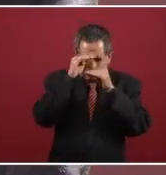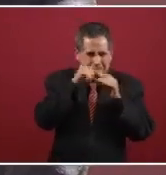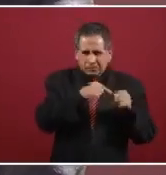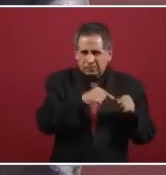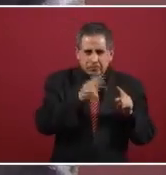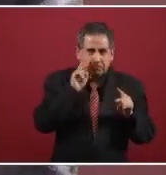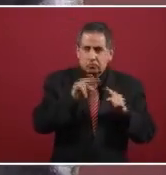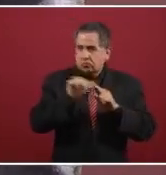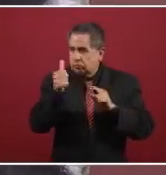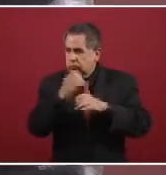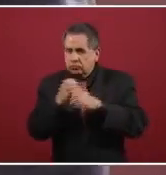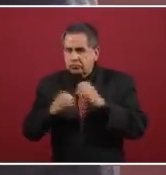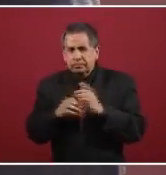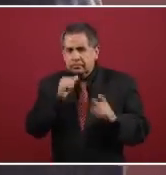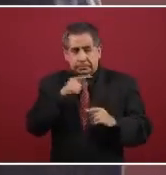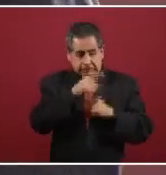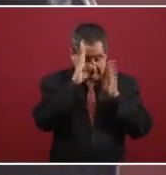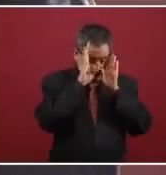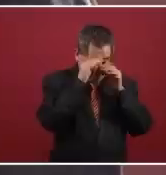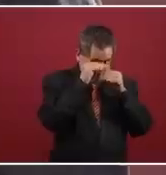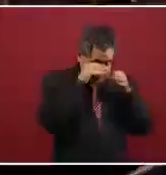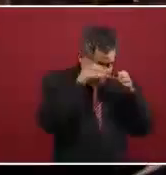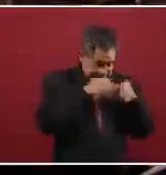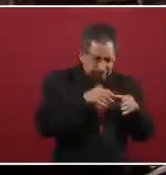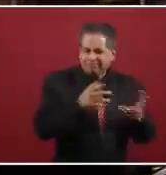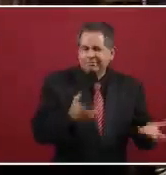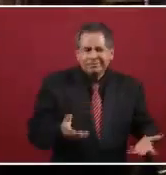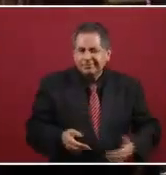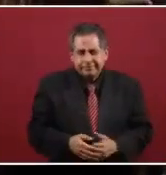otras cosas. Fíjense ahora que